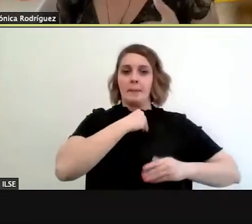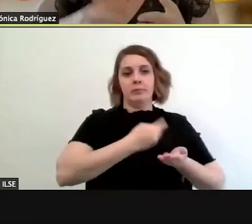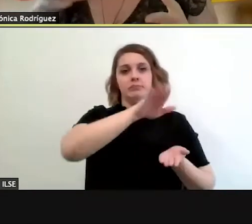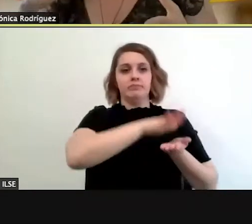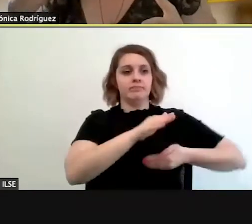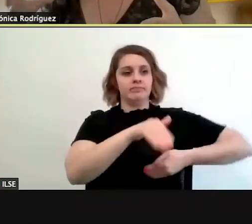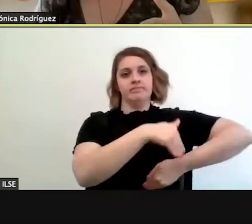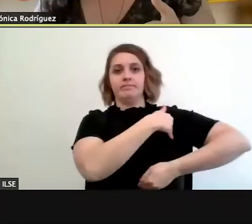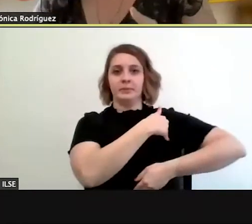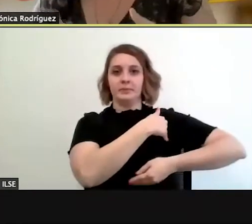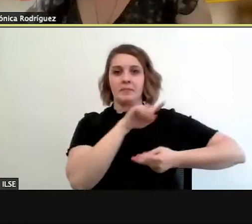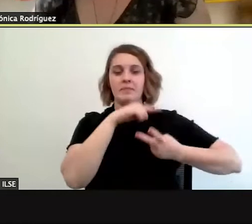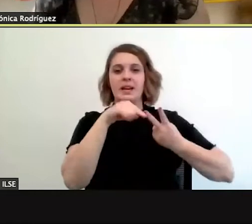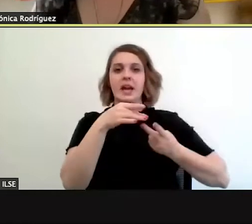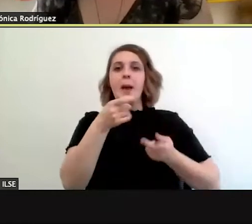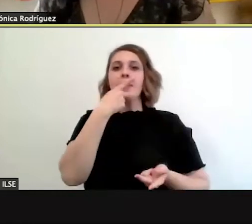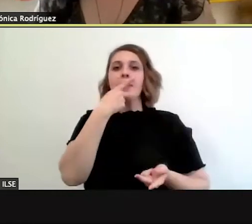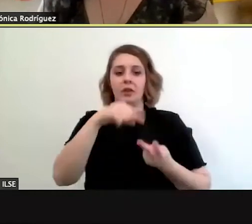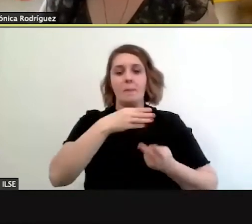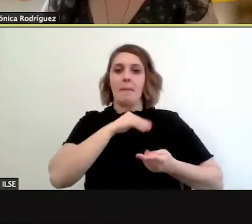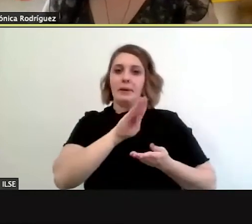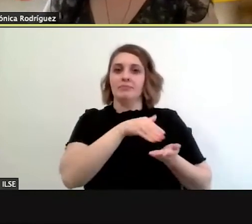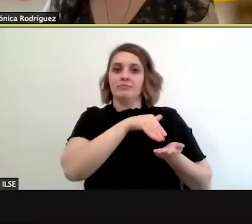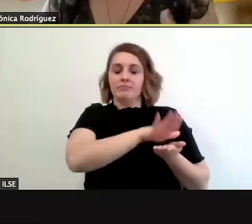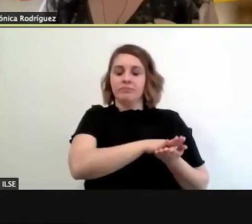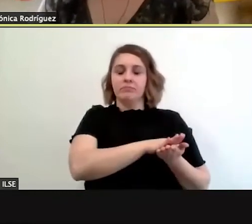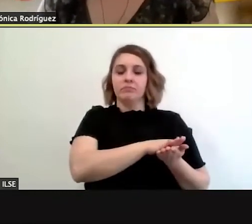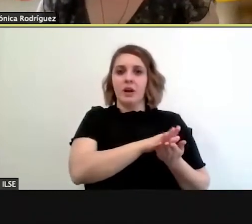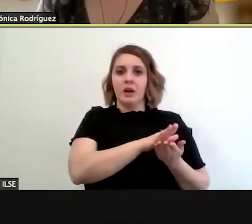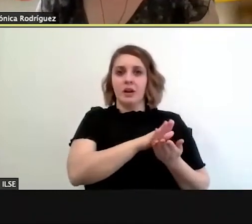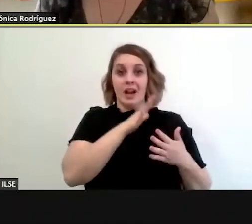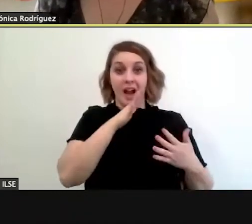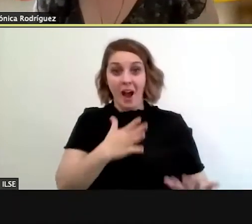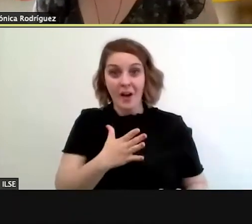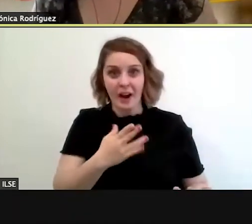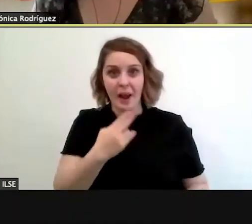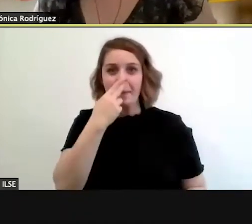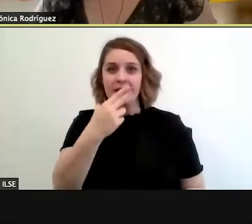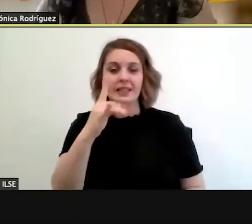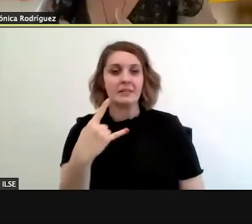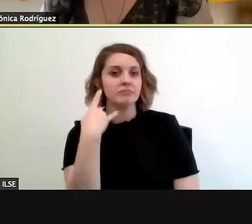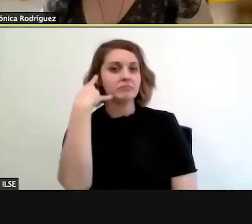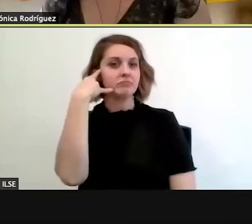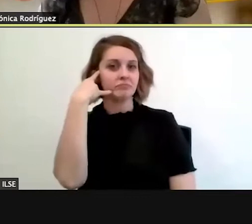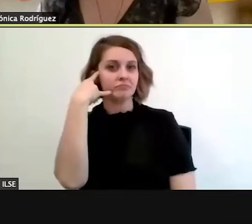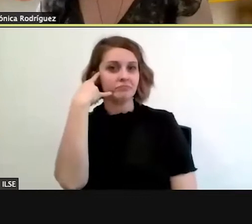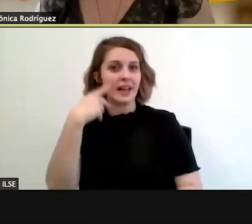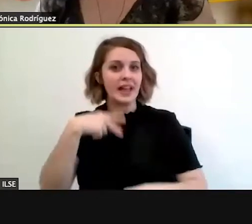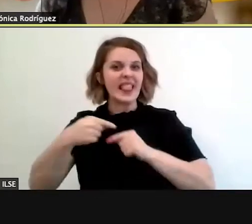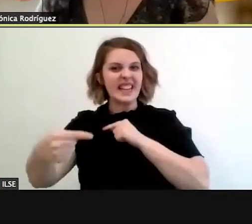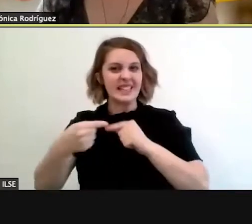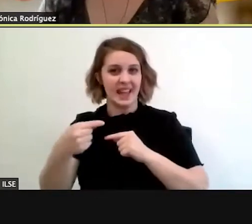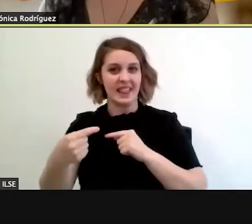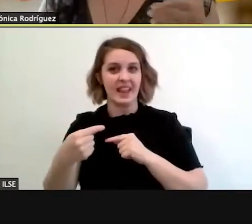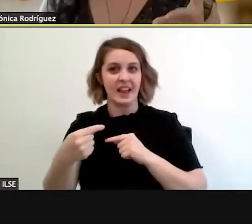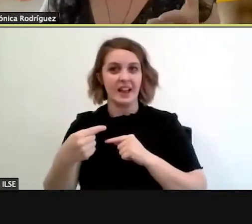con una pauta de medicación. Ahora hacemos una visita telefónica, ¿no?, en remoto. No